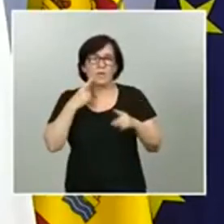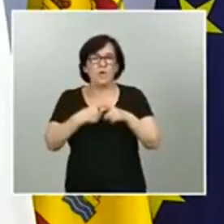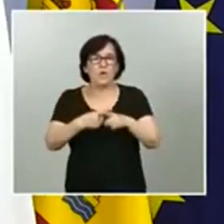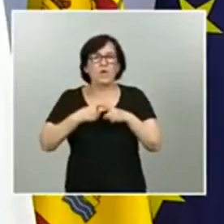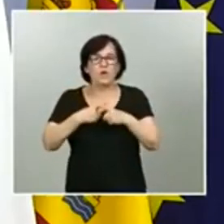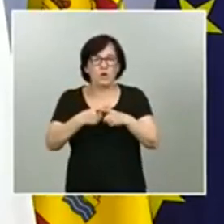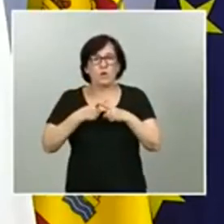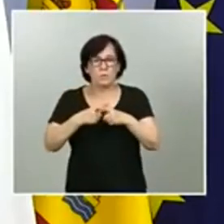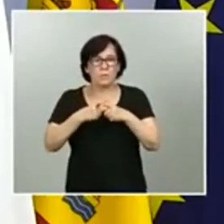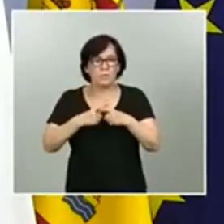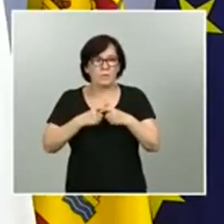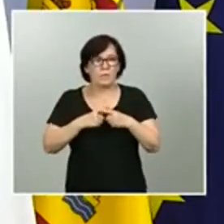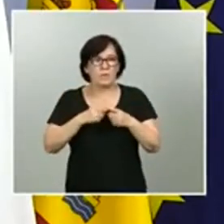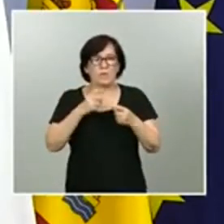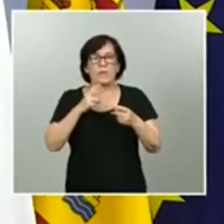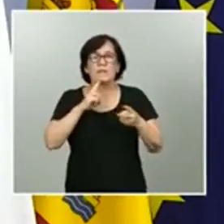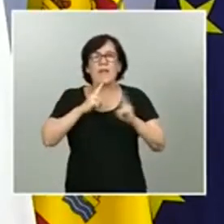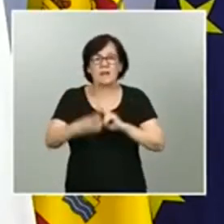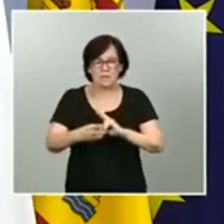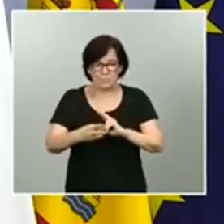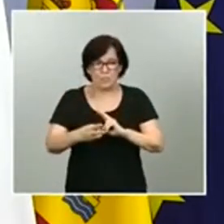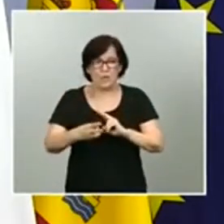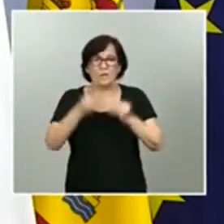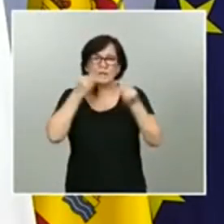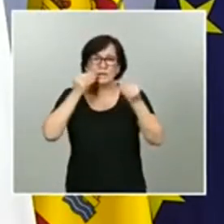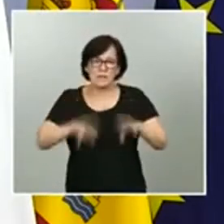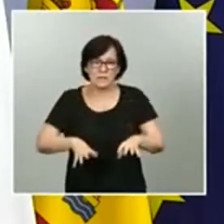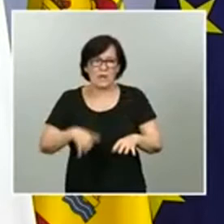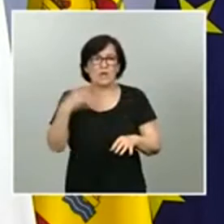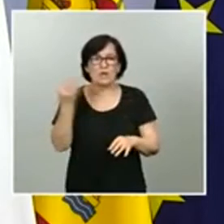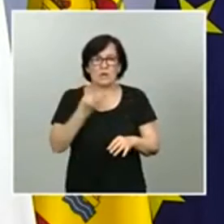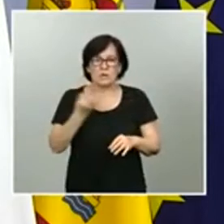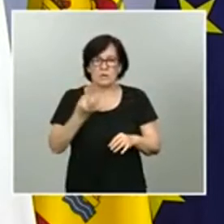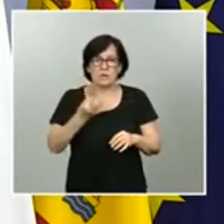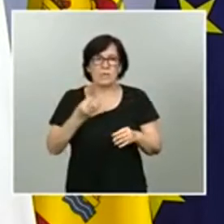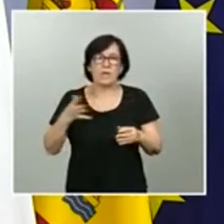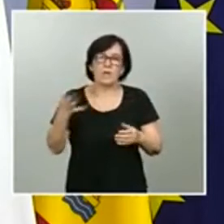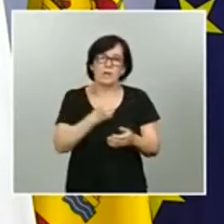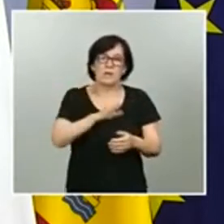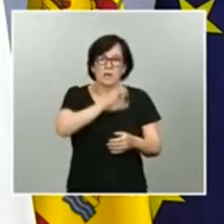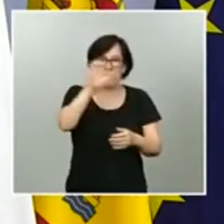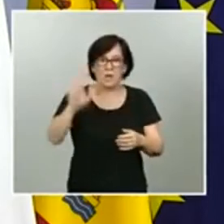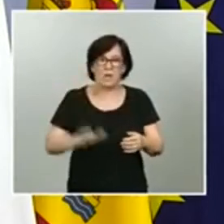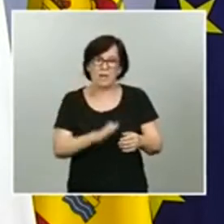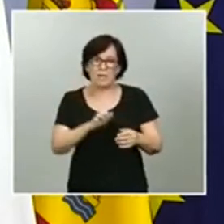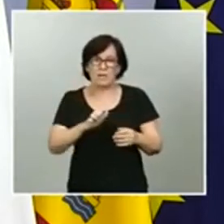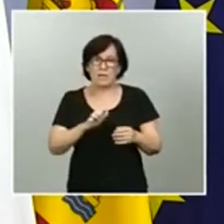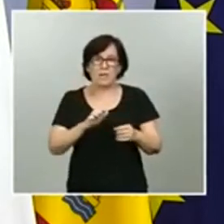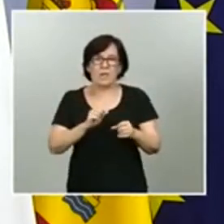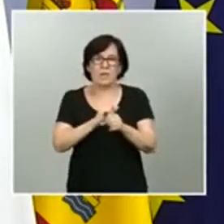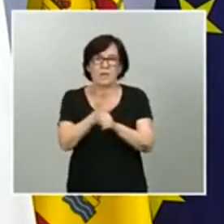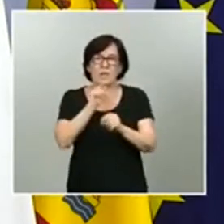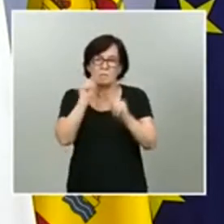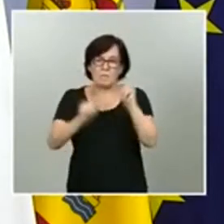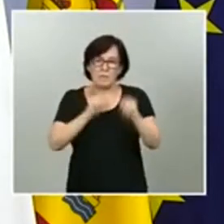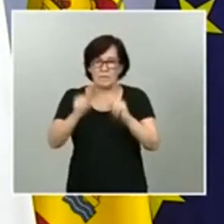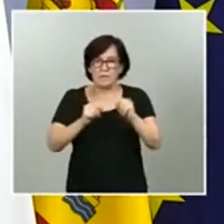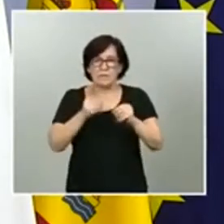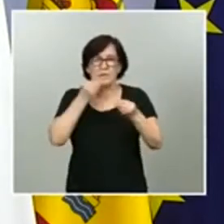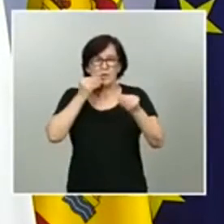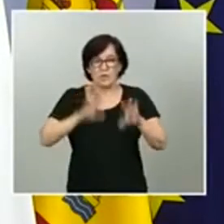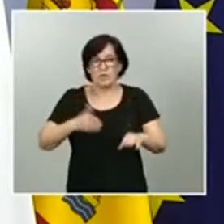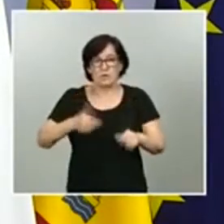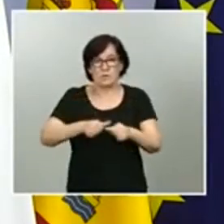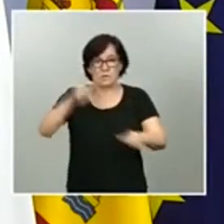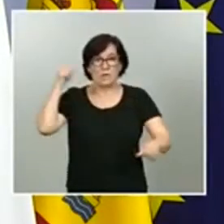cuál debe ser la respuesta histórica que debe dar Europa a esta pandemia histórica, la más grave en los últimos 100 años de la historia